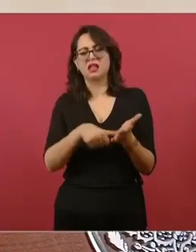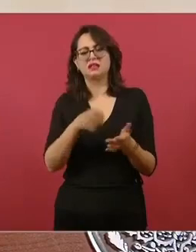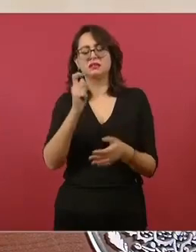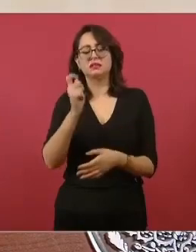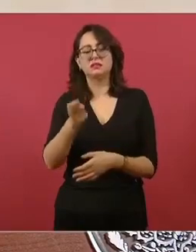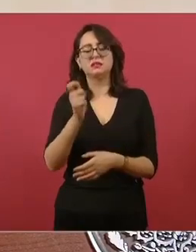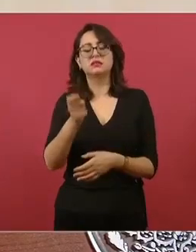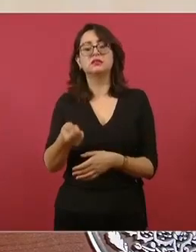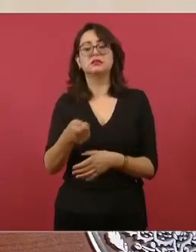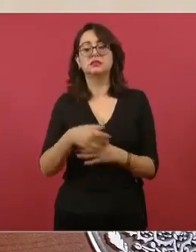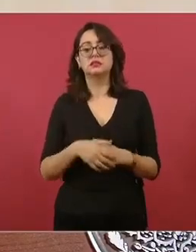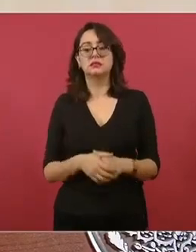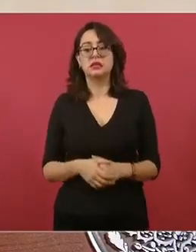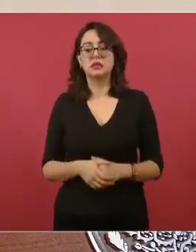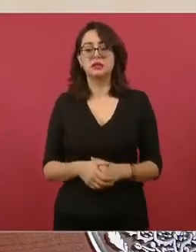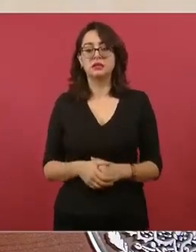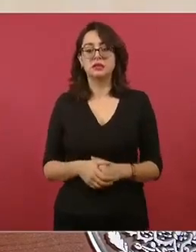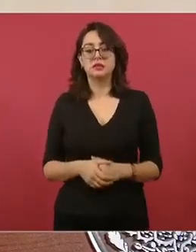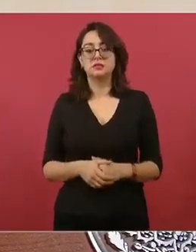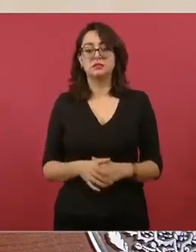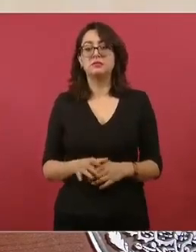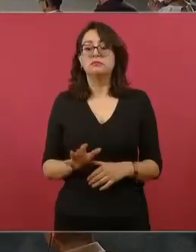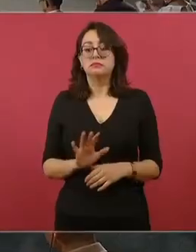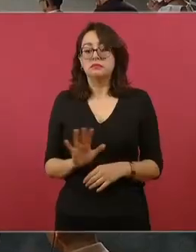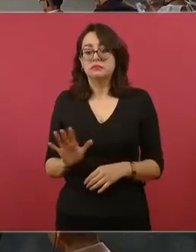y sostiene que él ya no